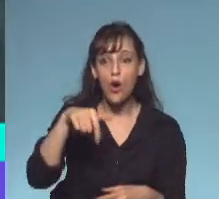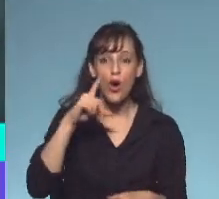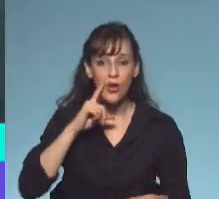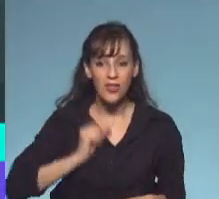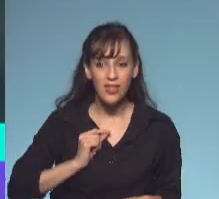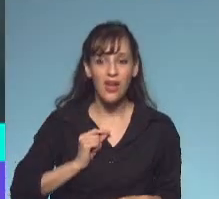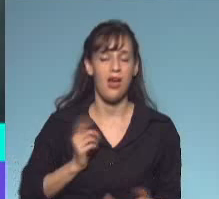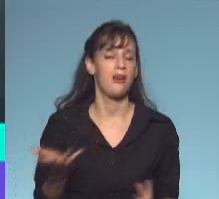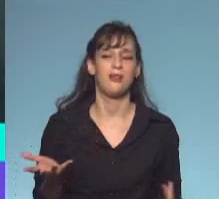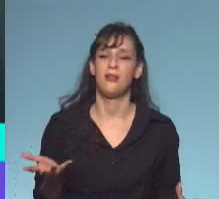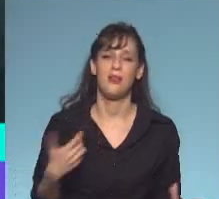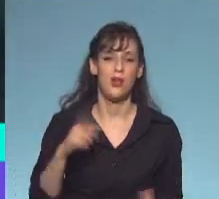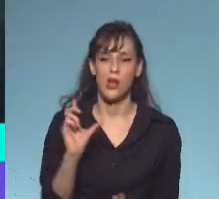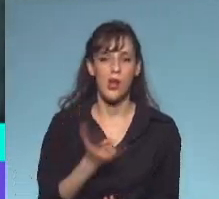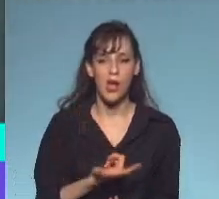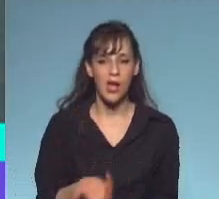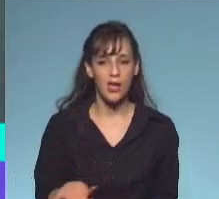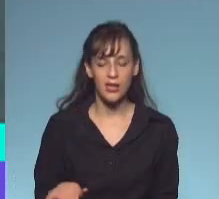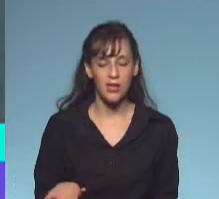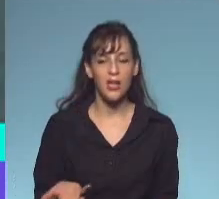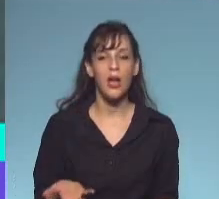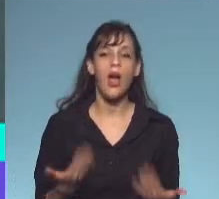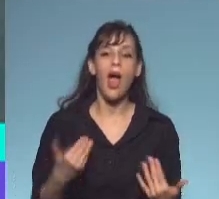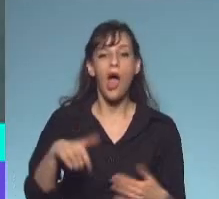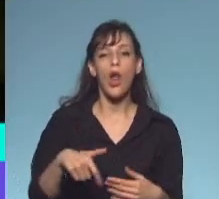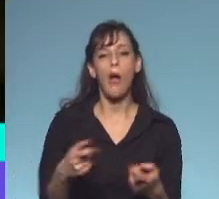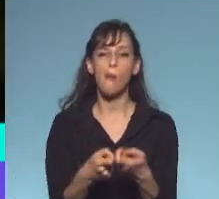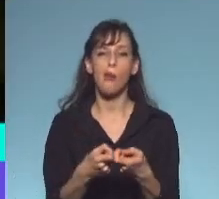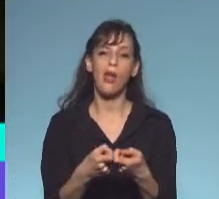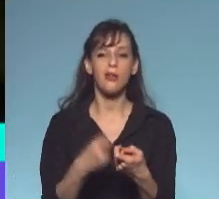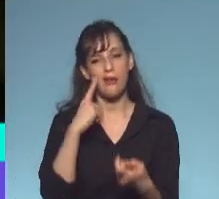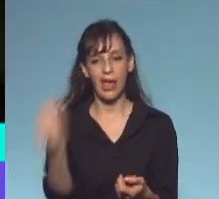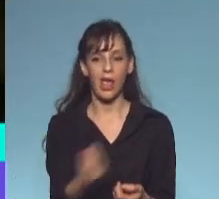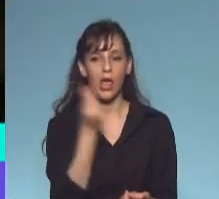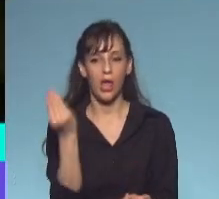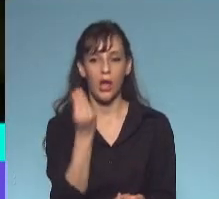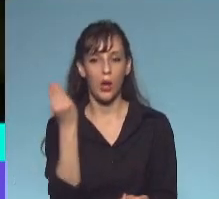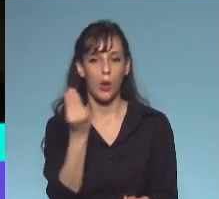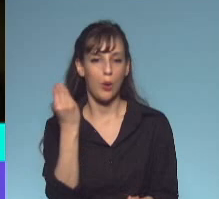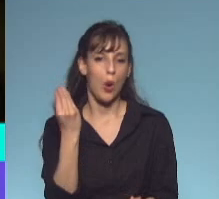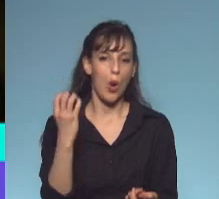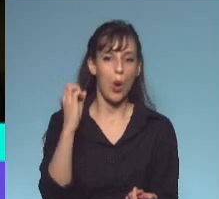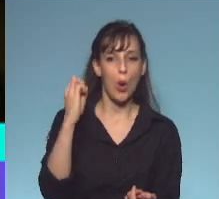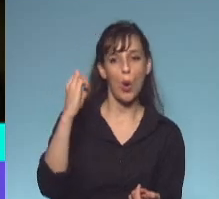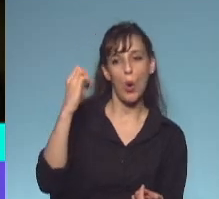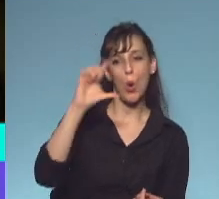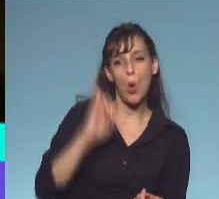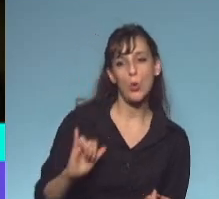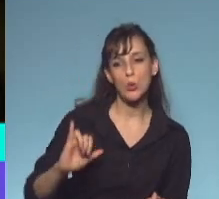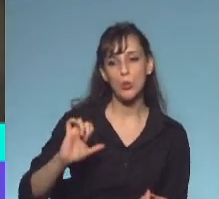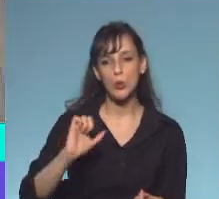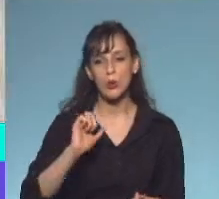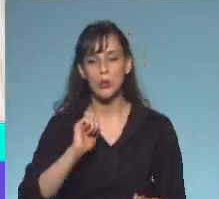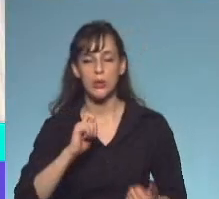unilateral e injustificada puede aumentar los precios sin ningún tipo de relación alguna nosotros